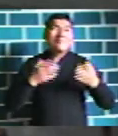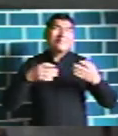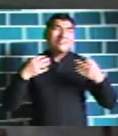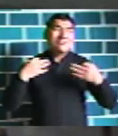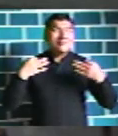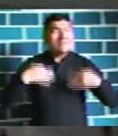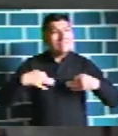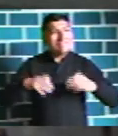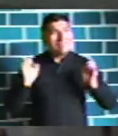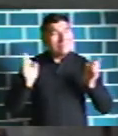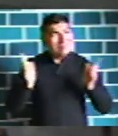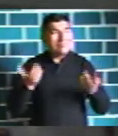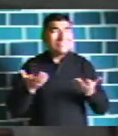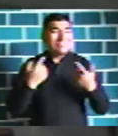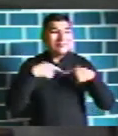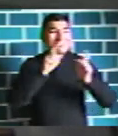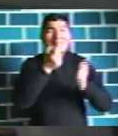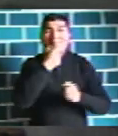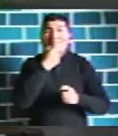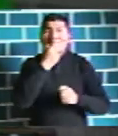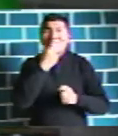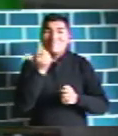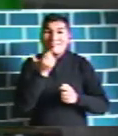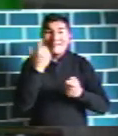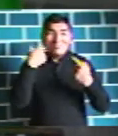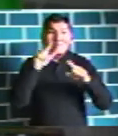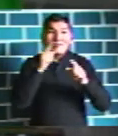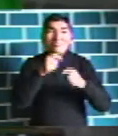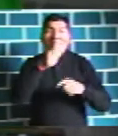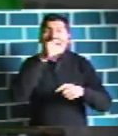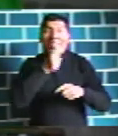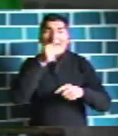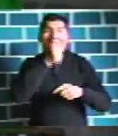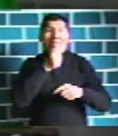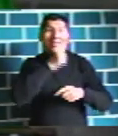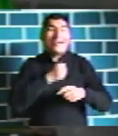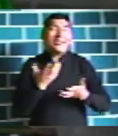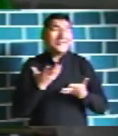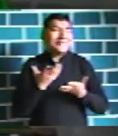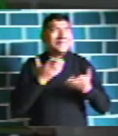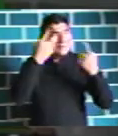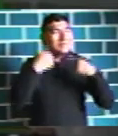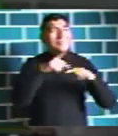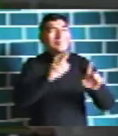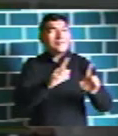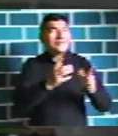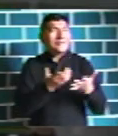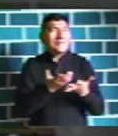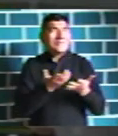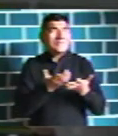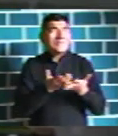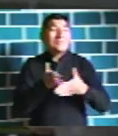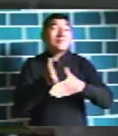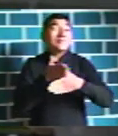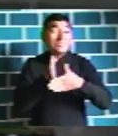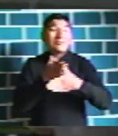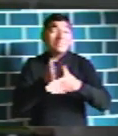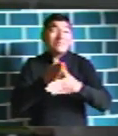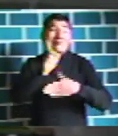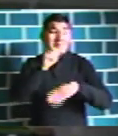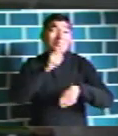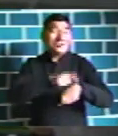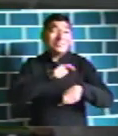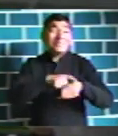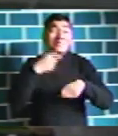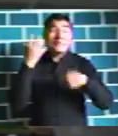divertirse está yendo a seguir está yendo a tomar un helado está yendo a compartir un momento de